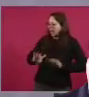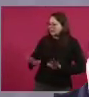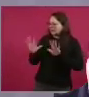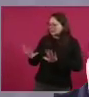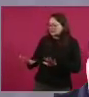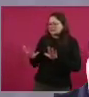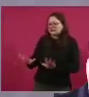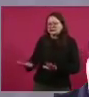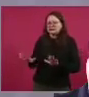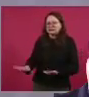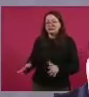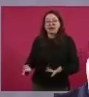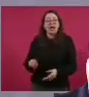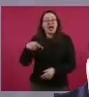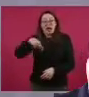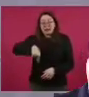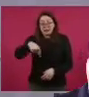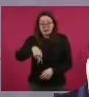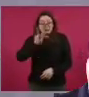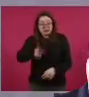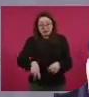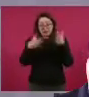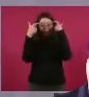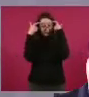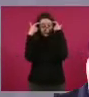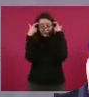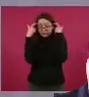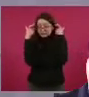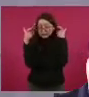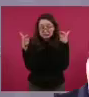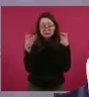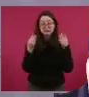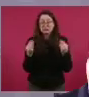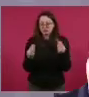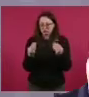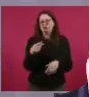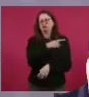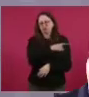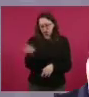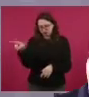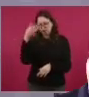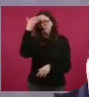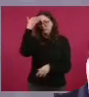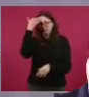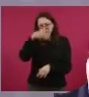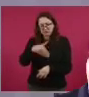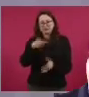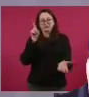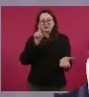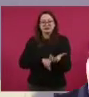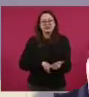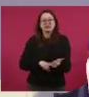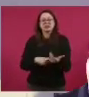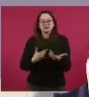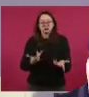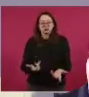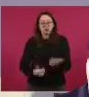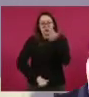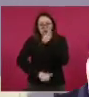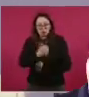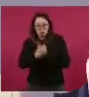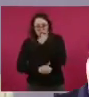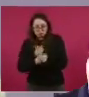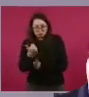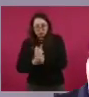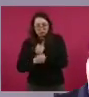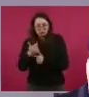porque aquí se maneja mucho estrés, y yo creo que ustedes lo saben también. Saben el estrés del podio, de la competencia. Aquí también,